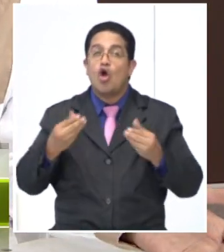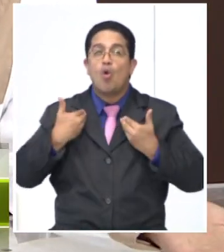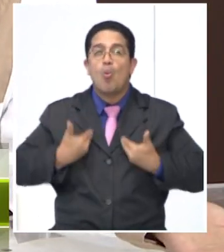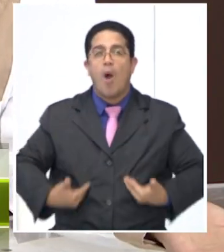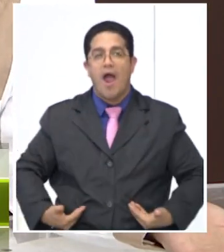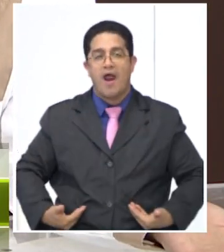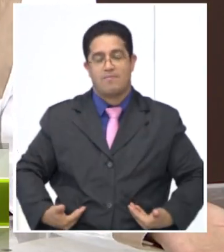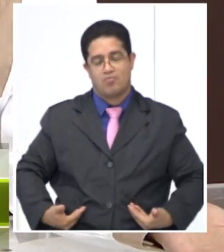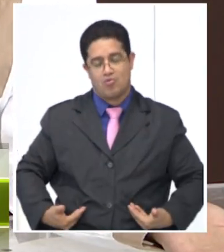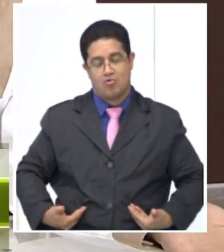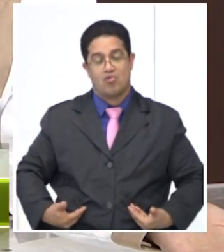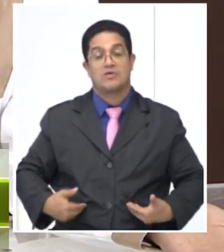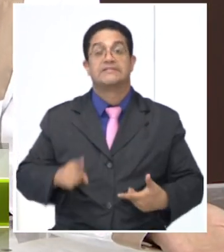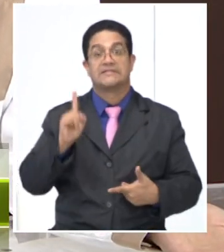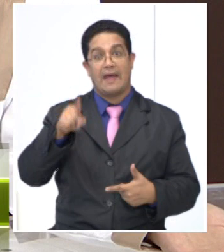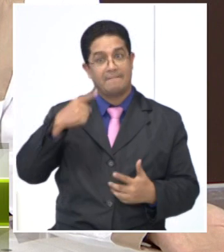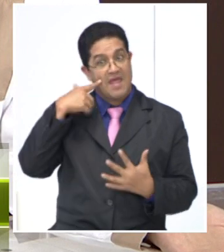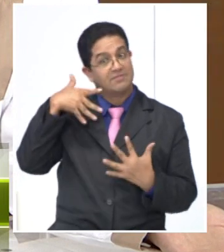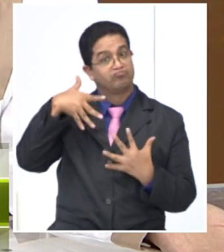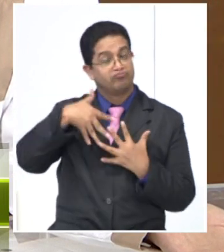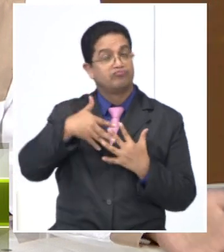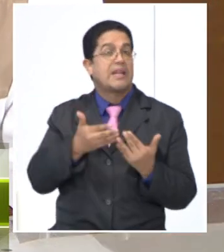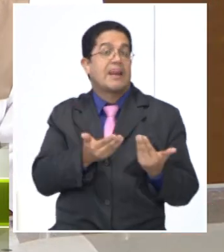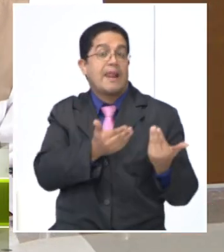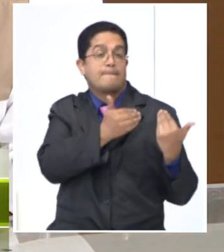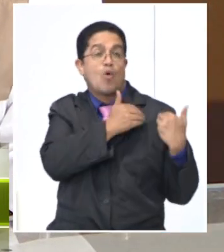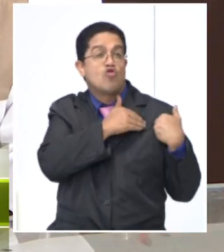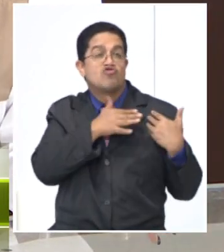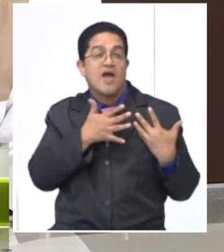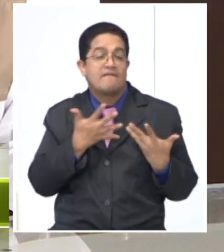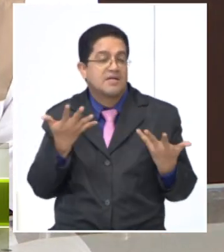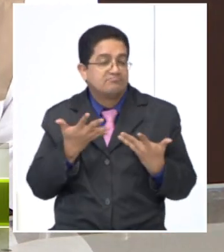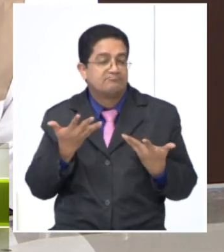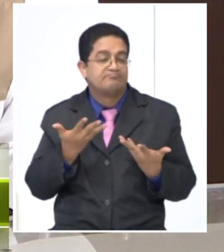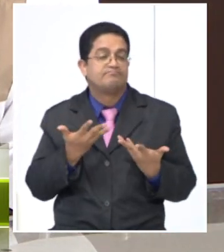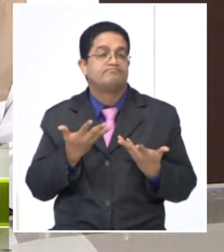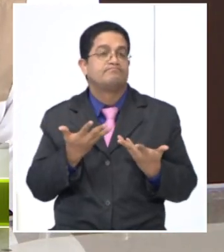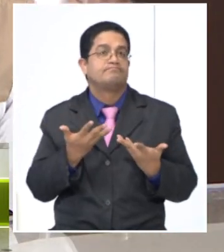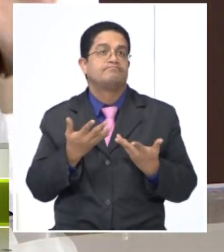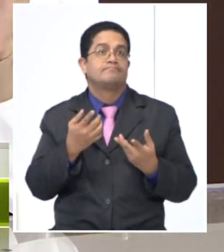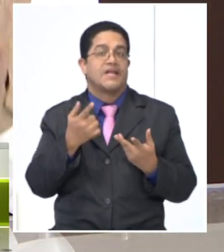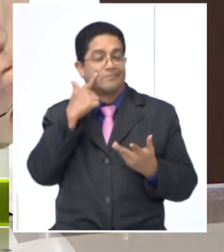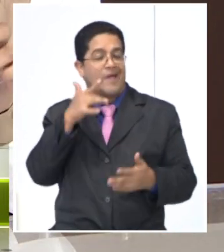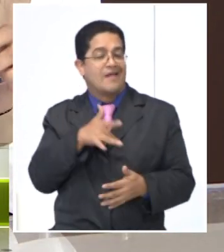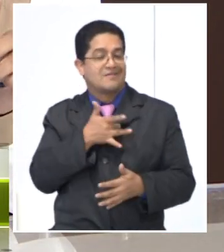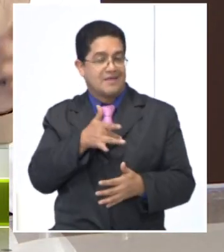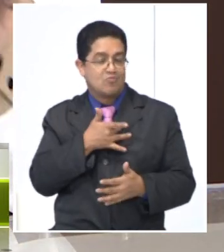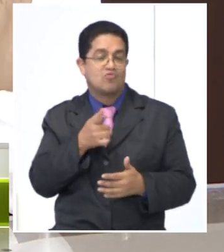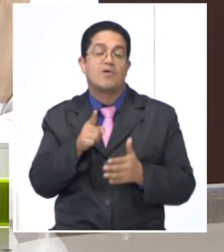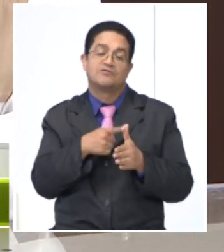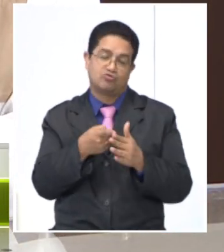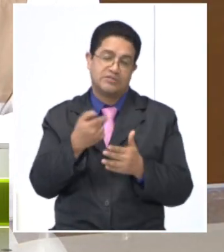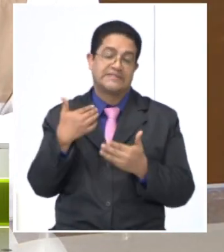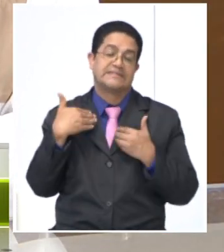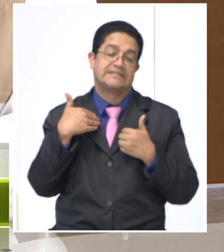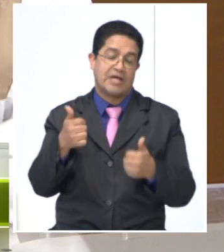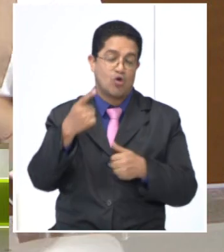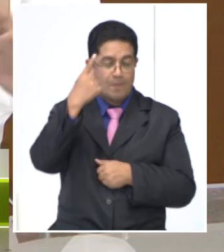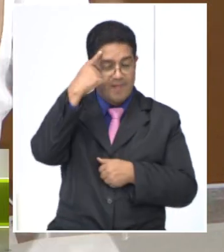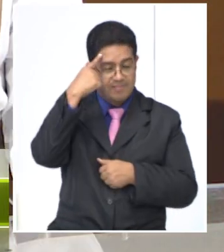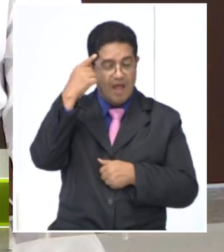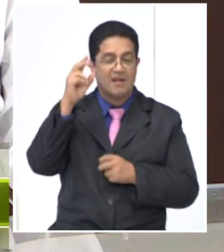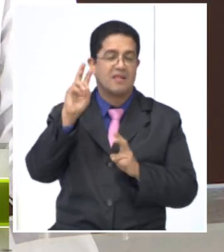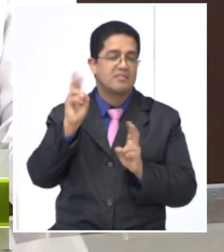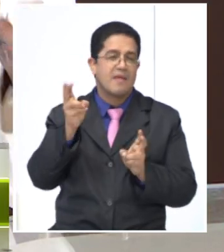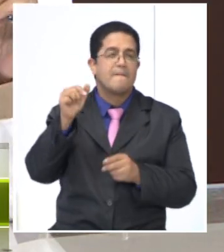red neurológica también es responsable de cómo vamos a percibir los estímulos externos. Por eso la salud mental es el tema del día de hoy